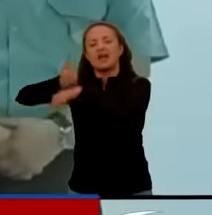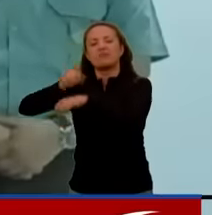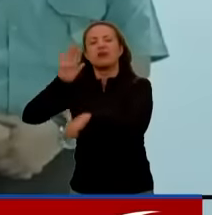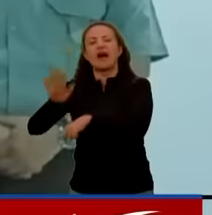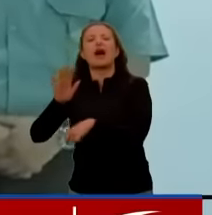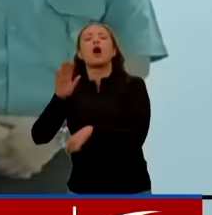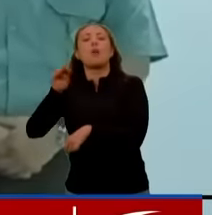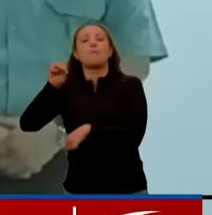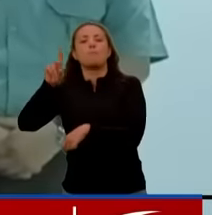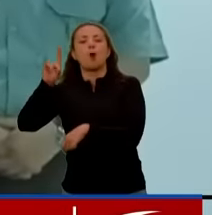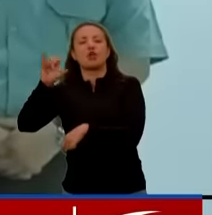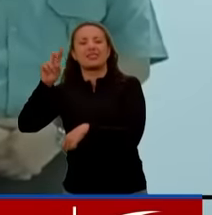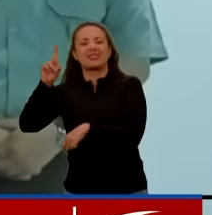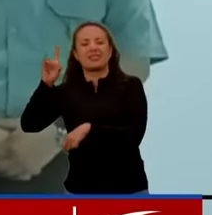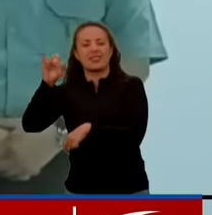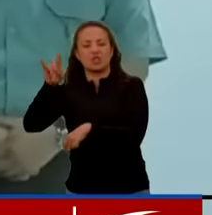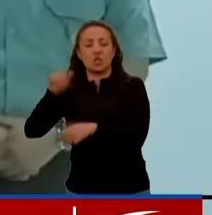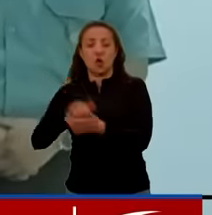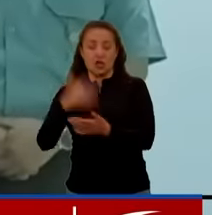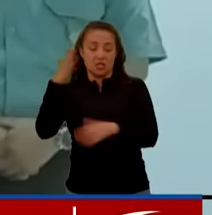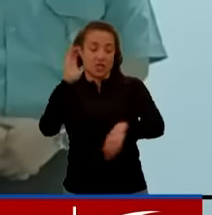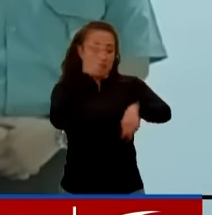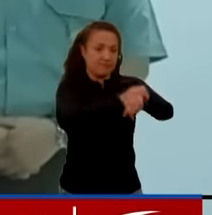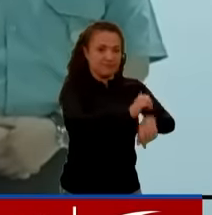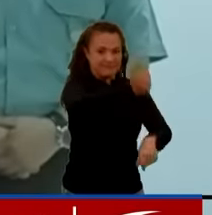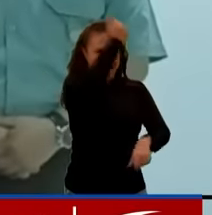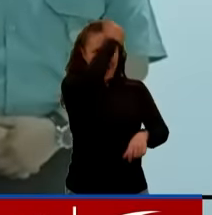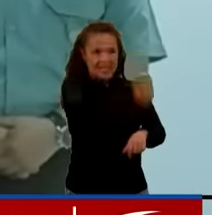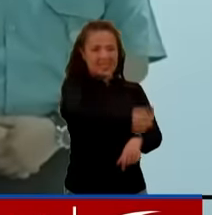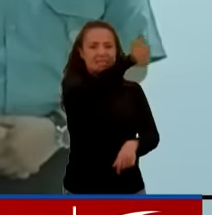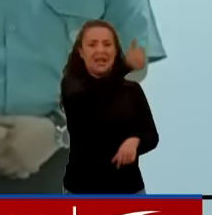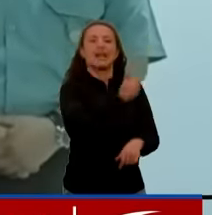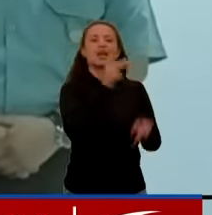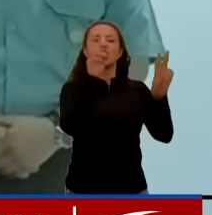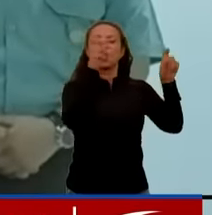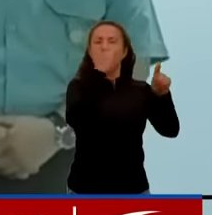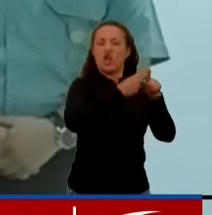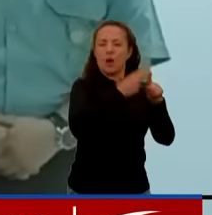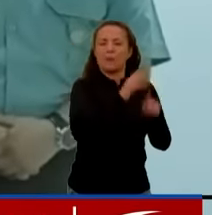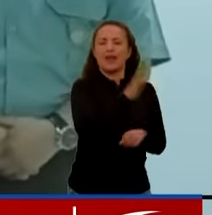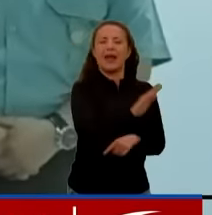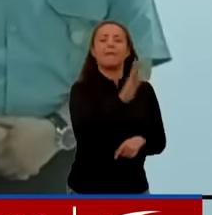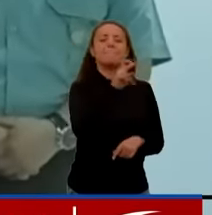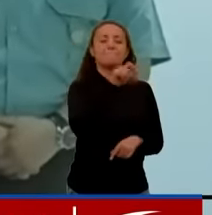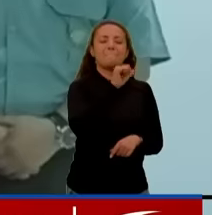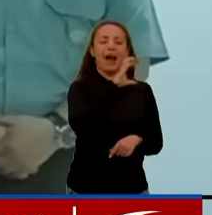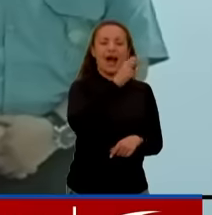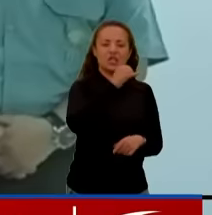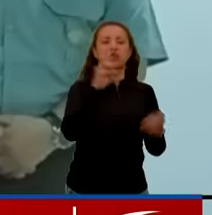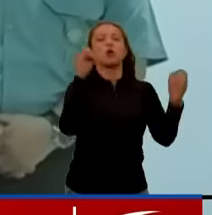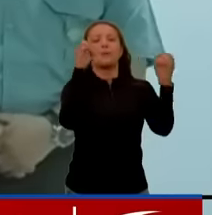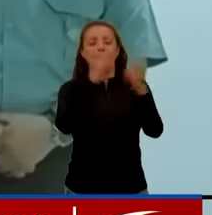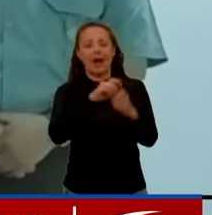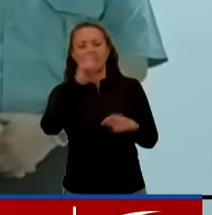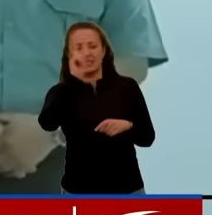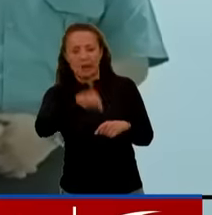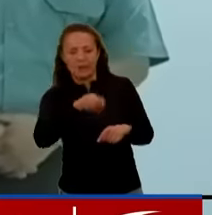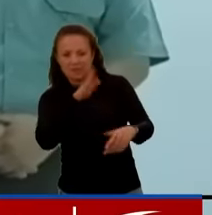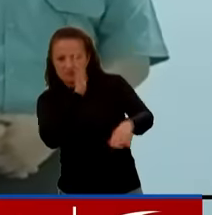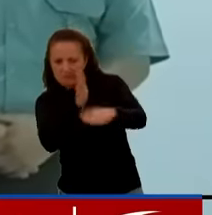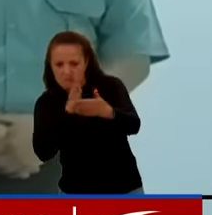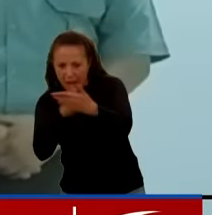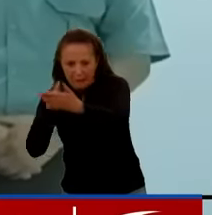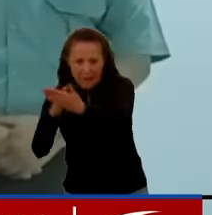Con la captura del cabecilla principal, alias Pacho, la muerte en desarrollo de operaciones militares de alias Capotillo,